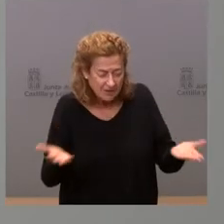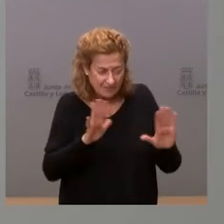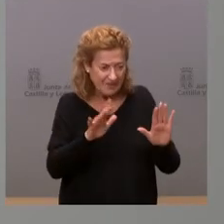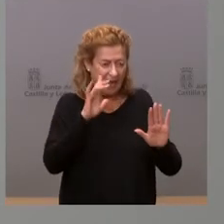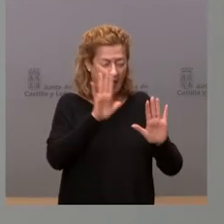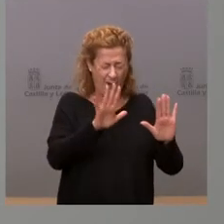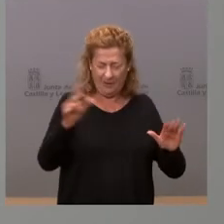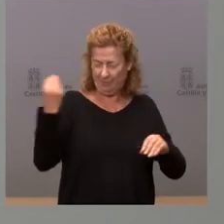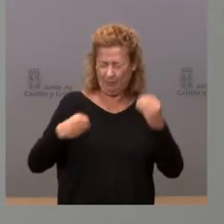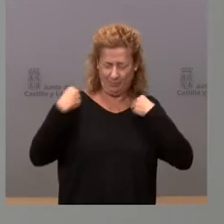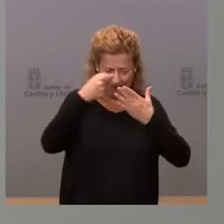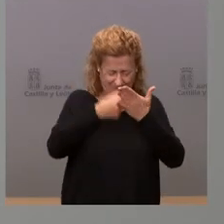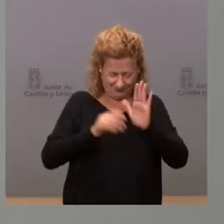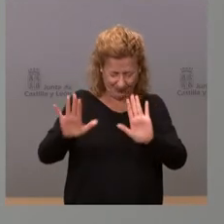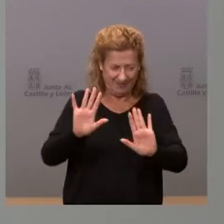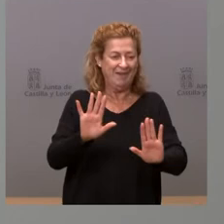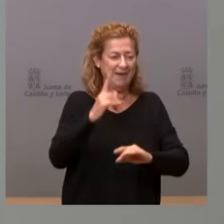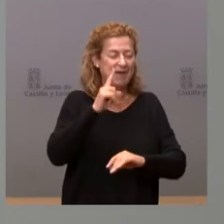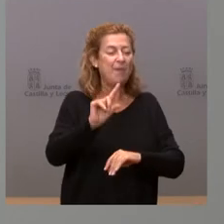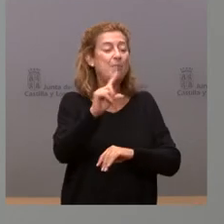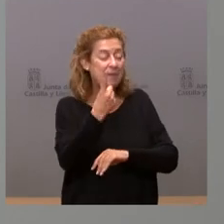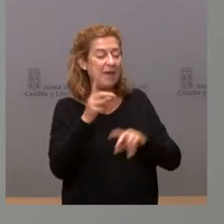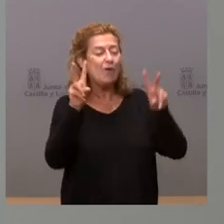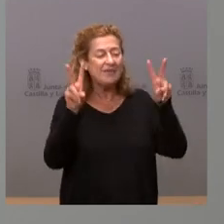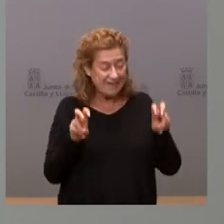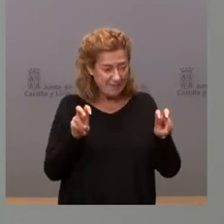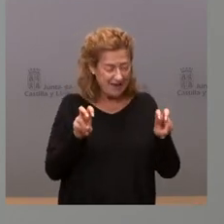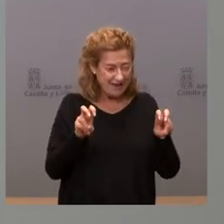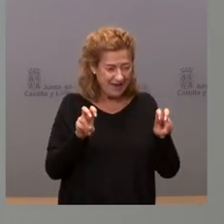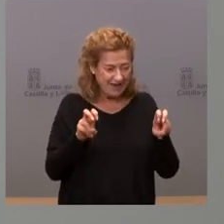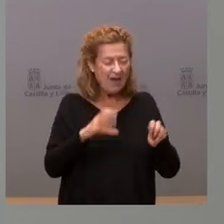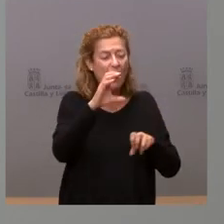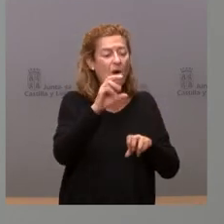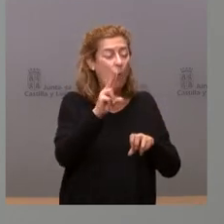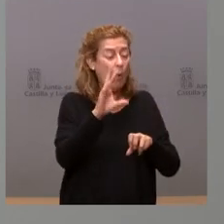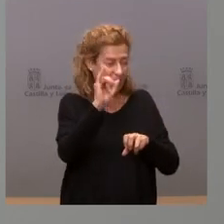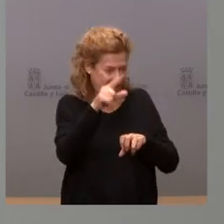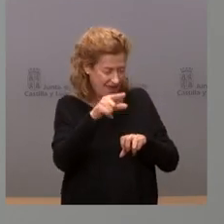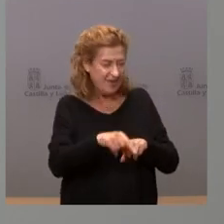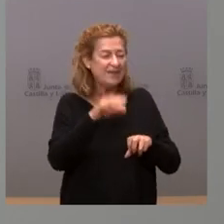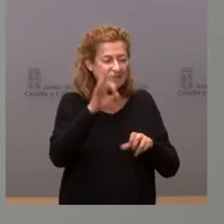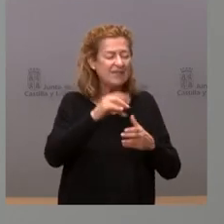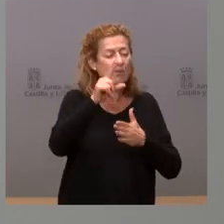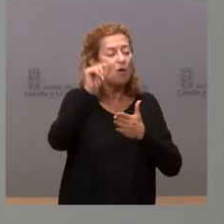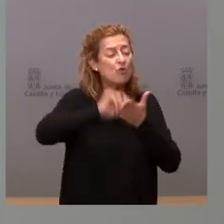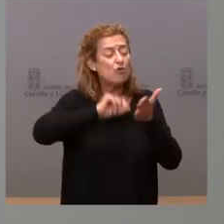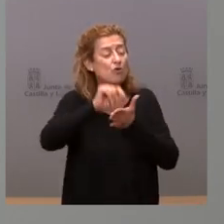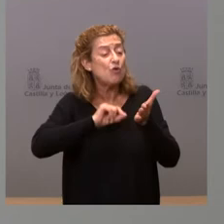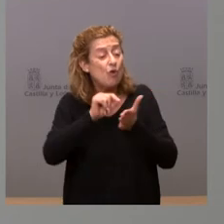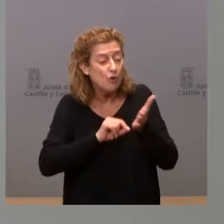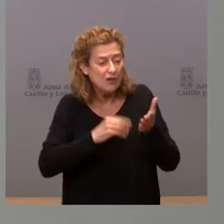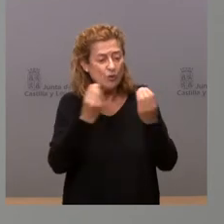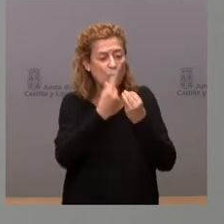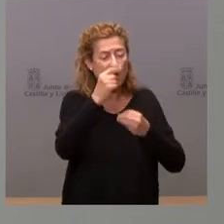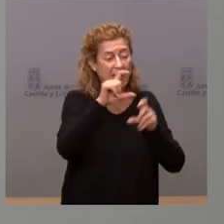la pregunta en primer lugar el tema de la decisión de backs va a ser es un contrato con una contratos con la